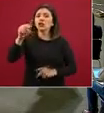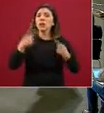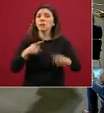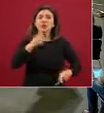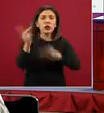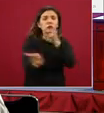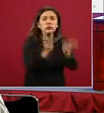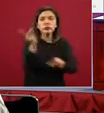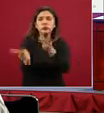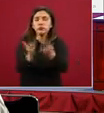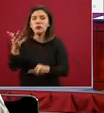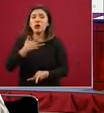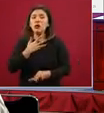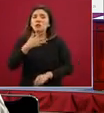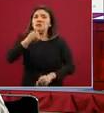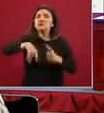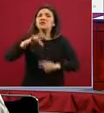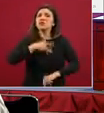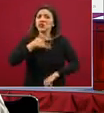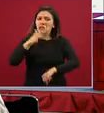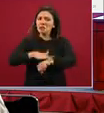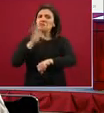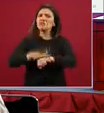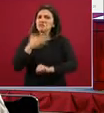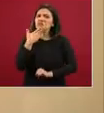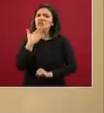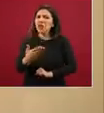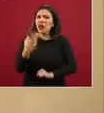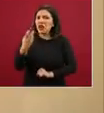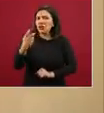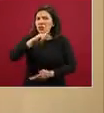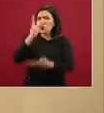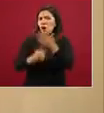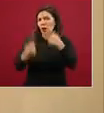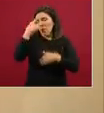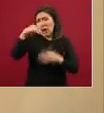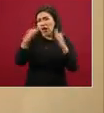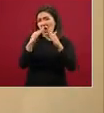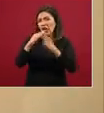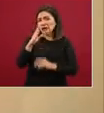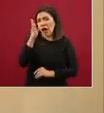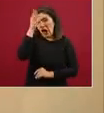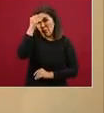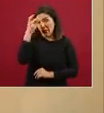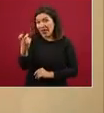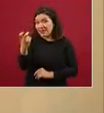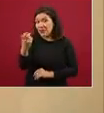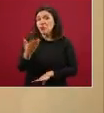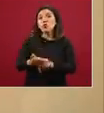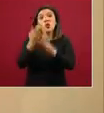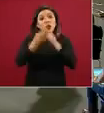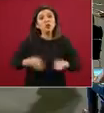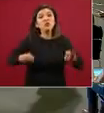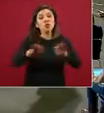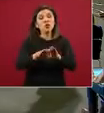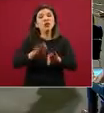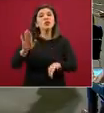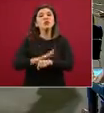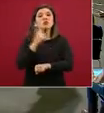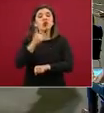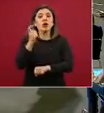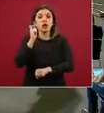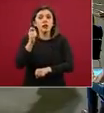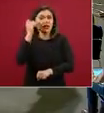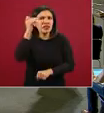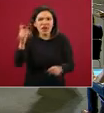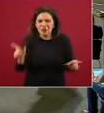encuestadas se presentaron satisfechos o muy satisfechos en cuanto al programa de Aprende en Casa. Esto es importante porque en un periodo